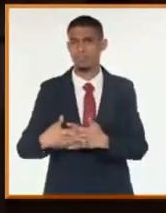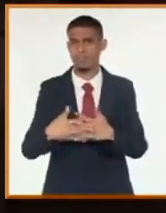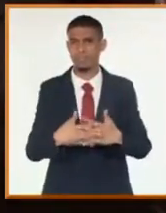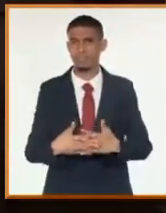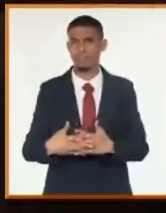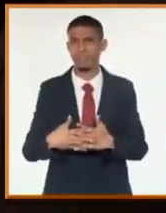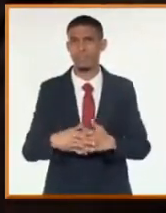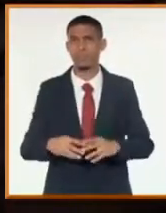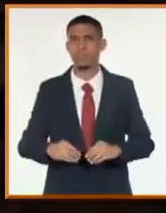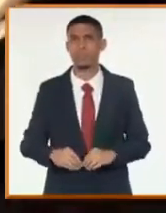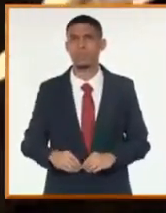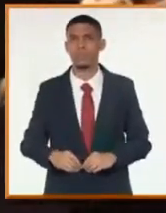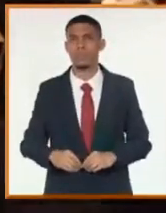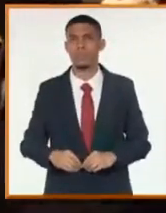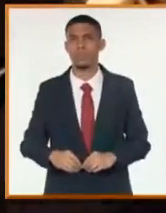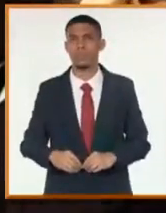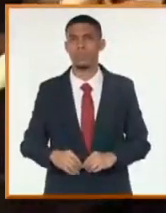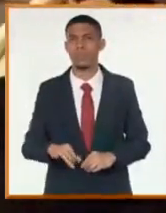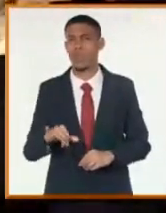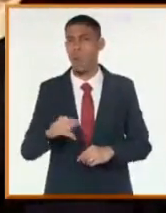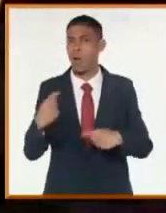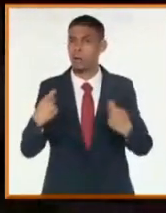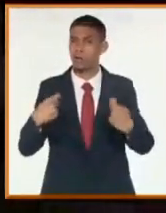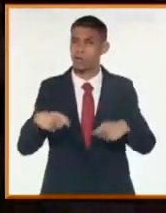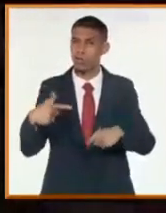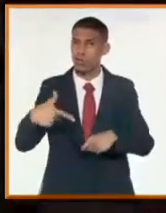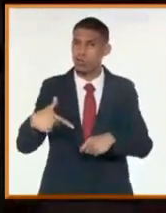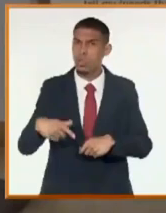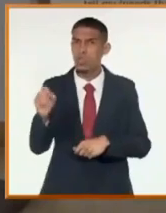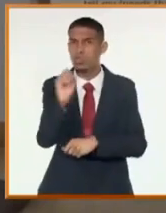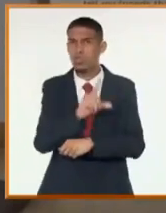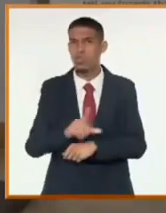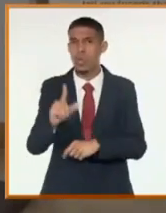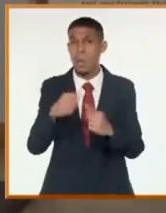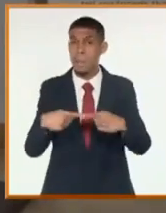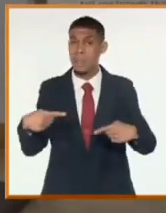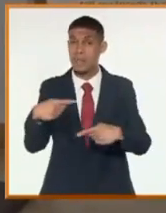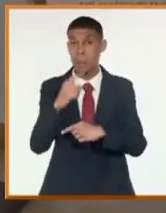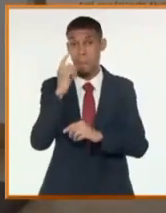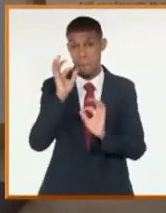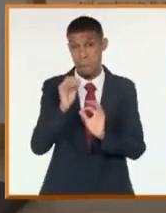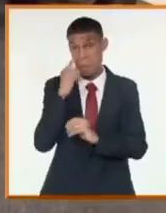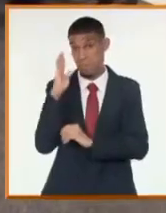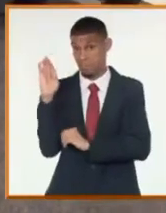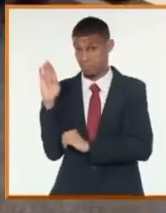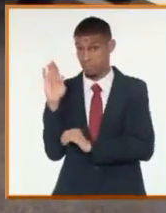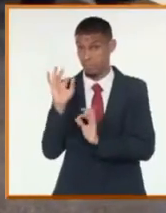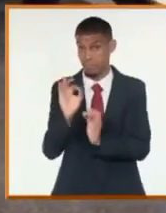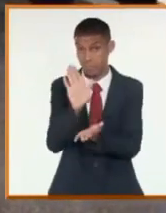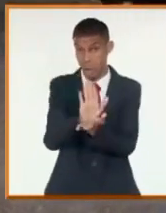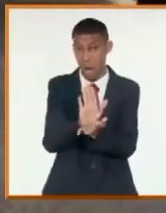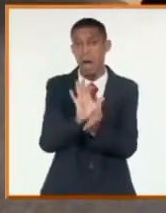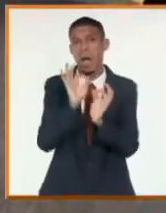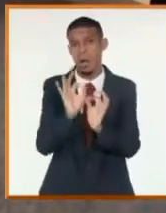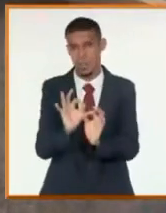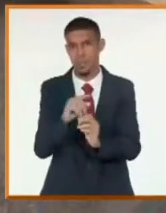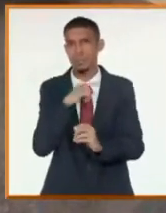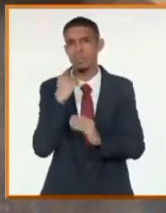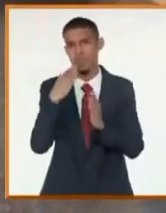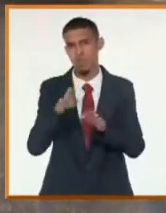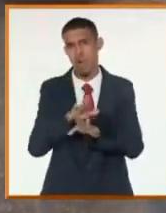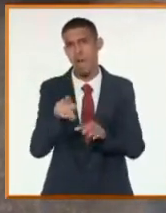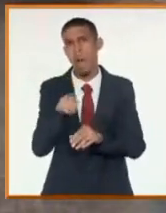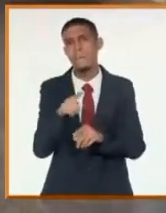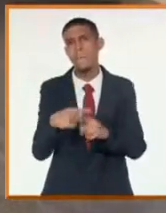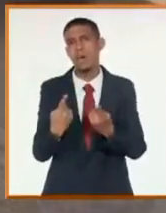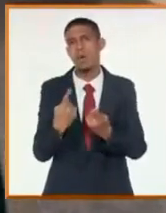X como luchador por la justicia social. Y sobre todo en la víspera del día en que se conmemoraba un aniversario